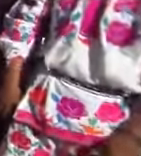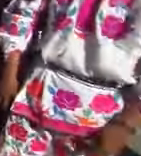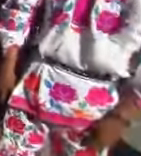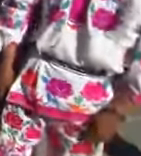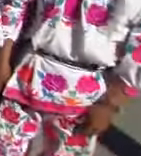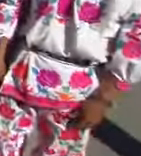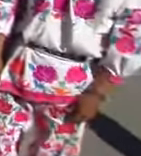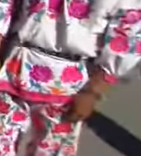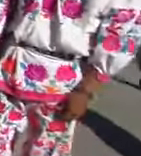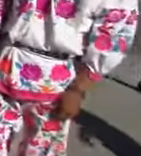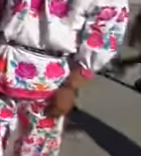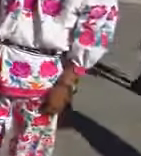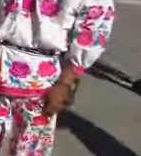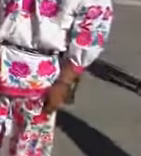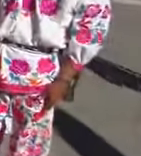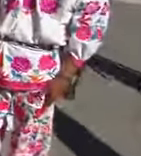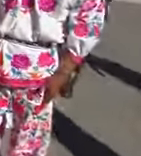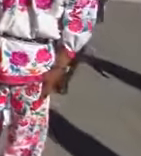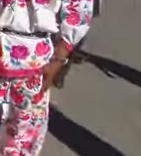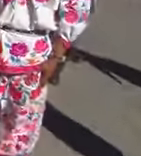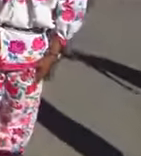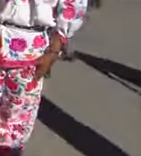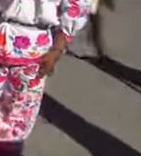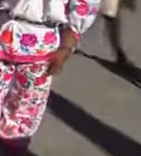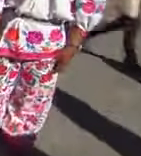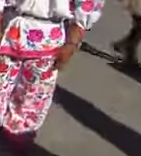el teléfono? Le tomamos un poquito más.